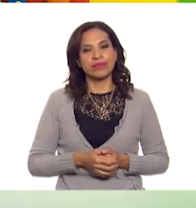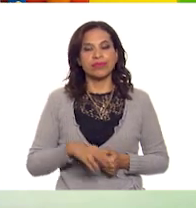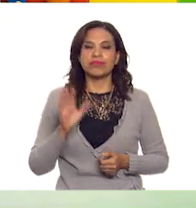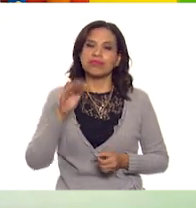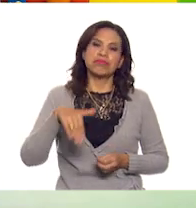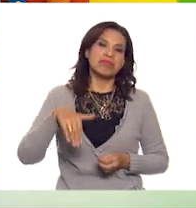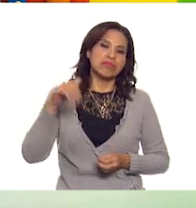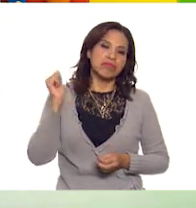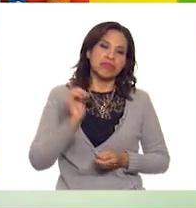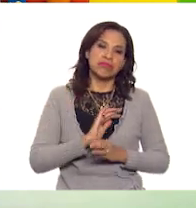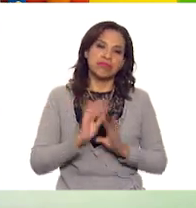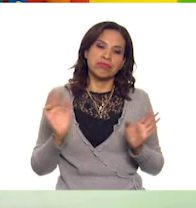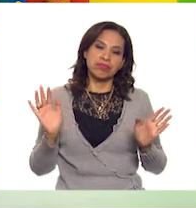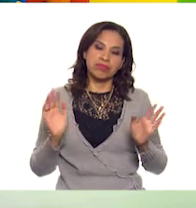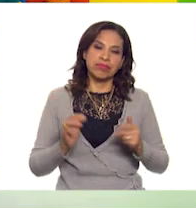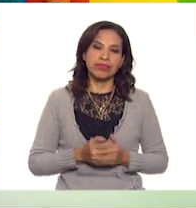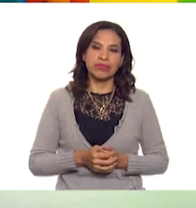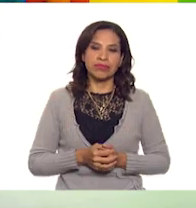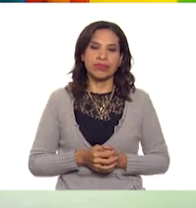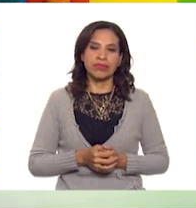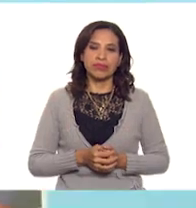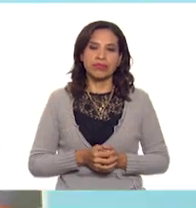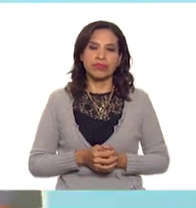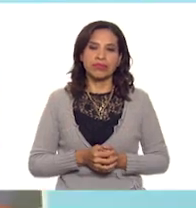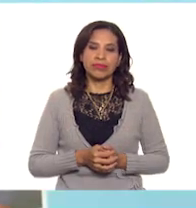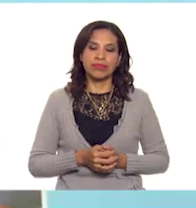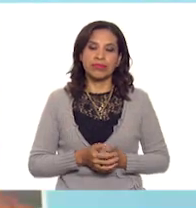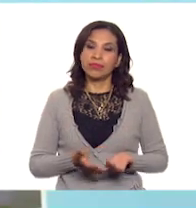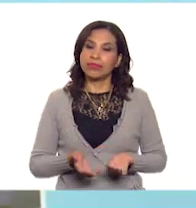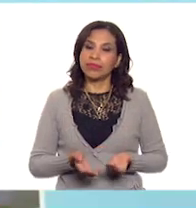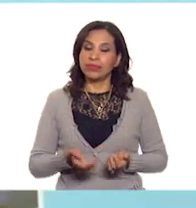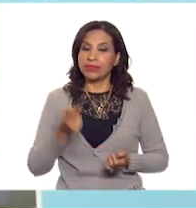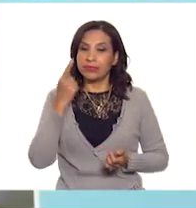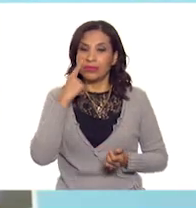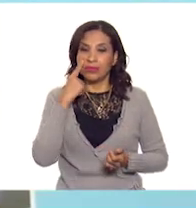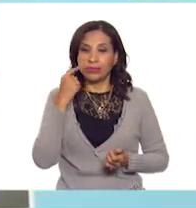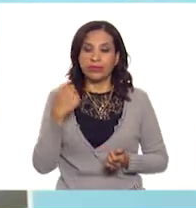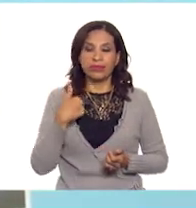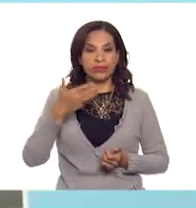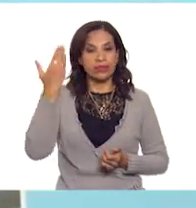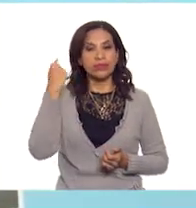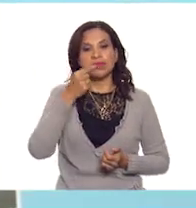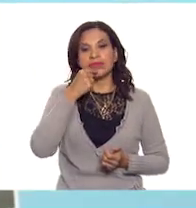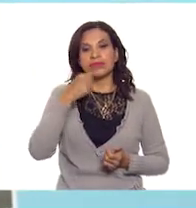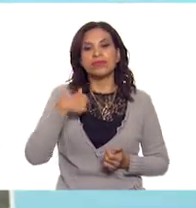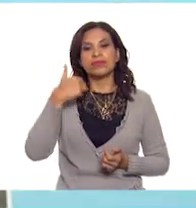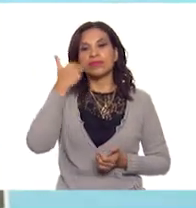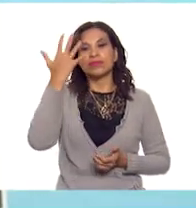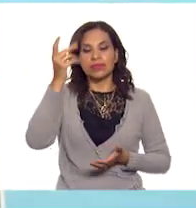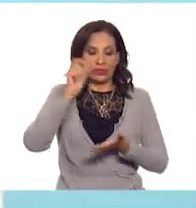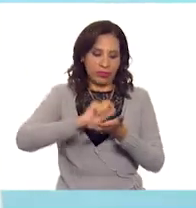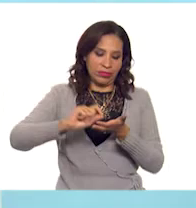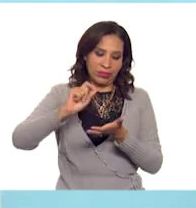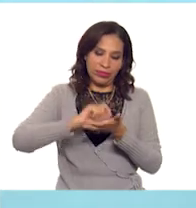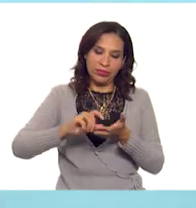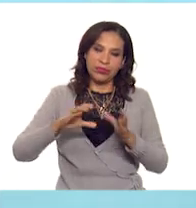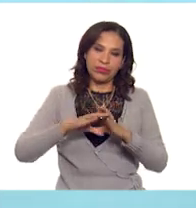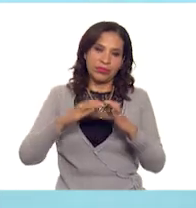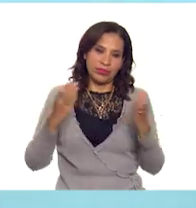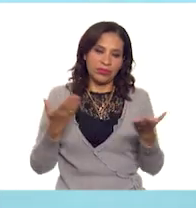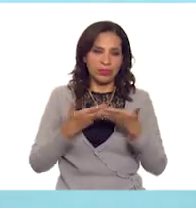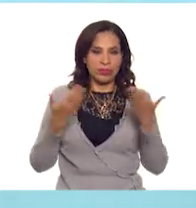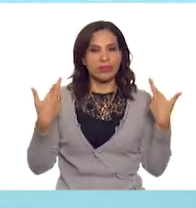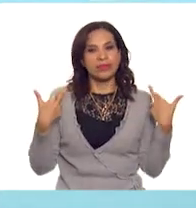También se fue. Sí. Ay. Pues fíjense que yo de niña quería ser escritora de cuentos. Ahora